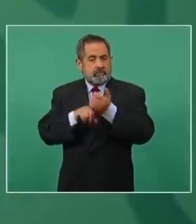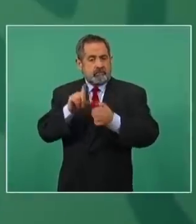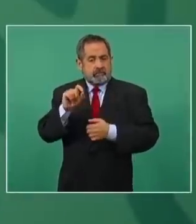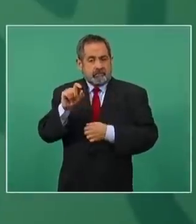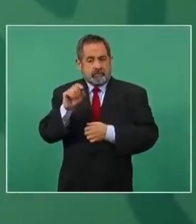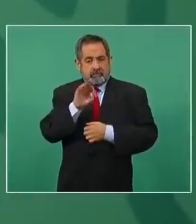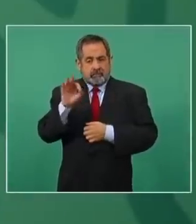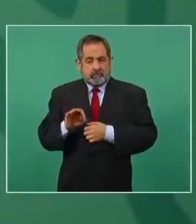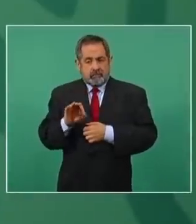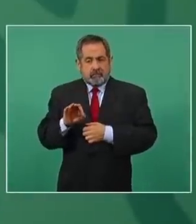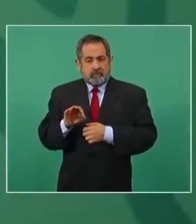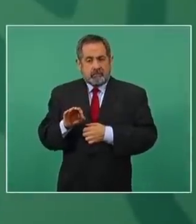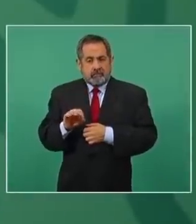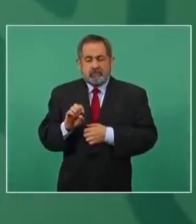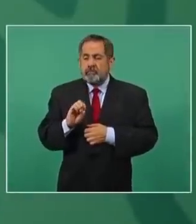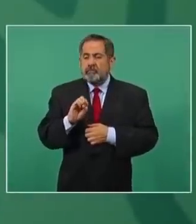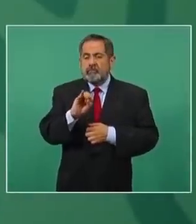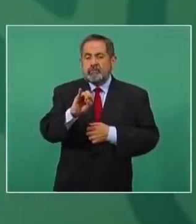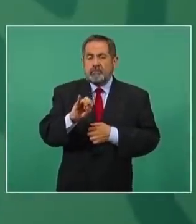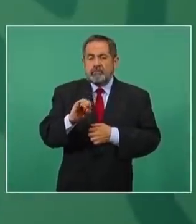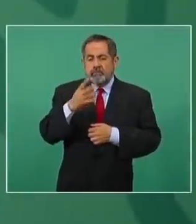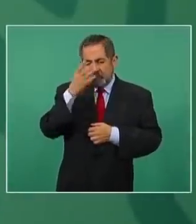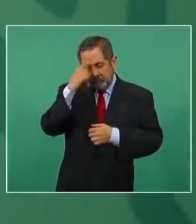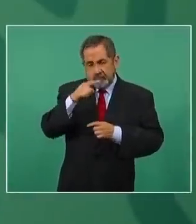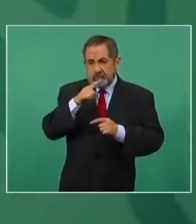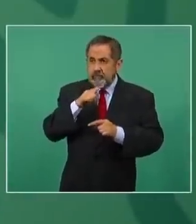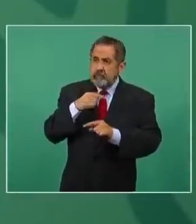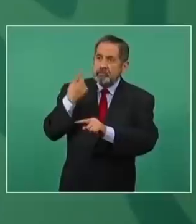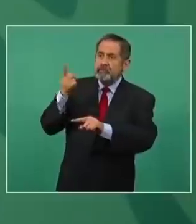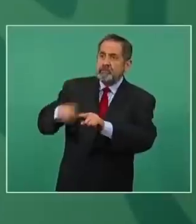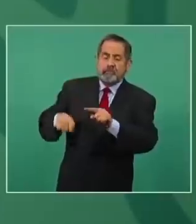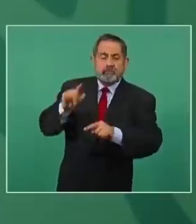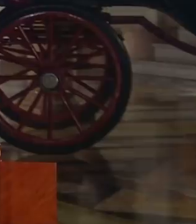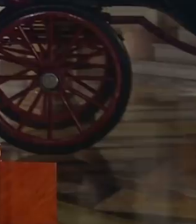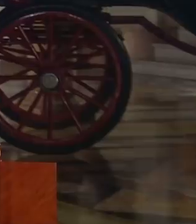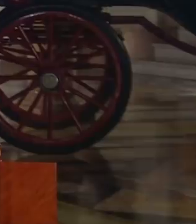se acepta una solicitud para remoción del presidente